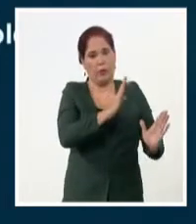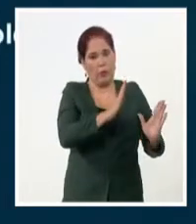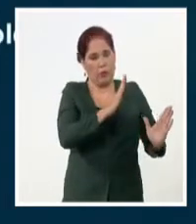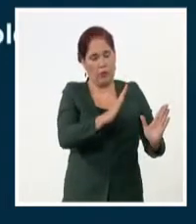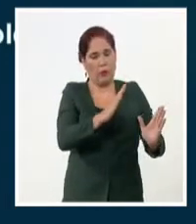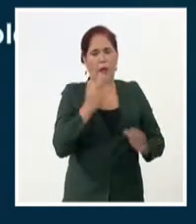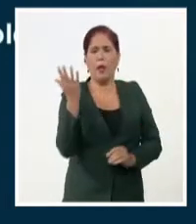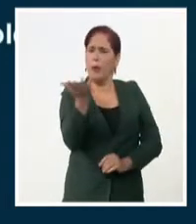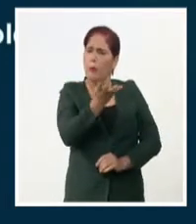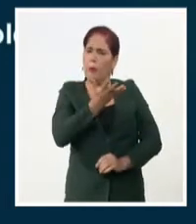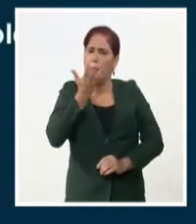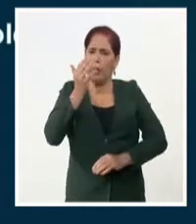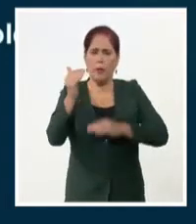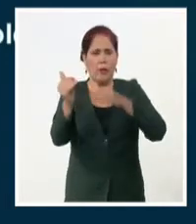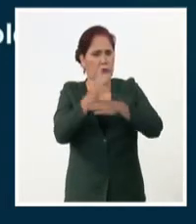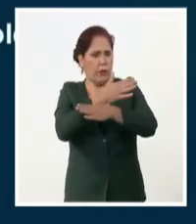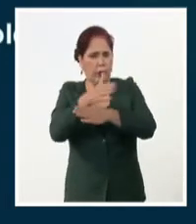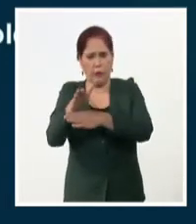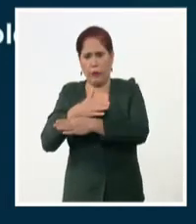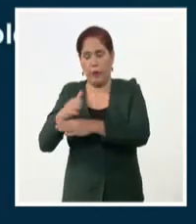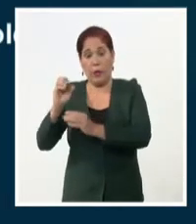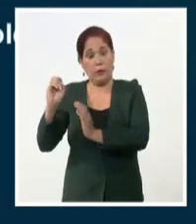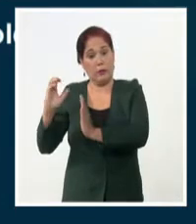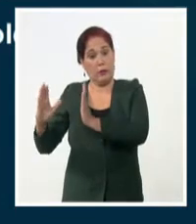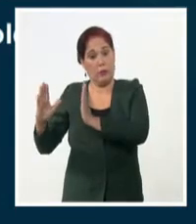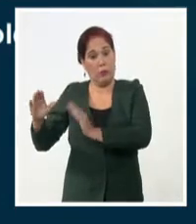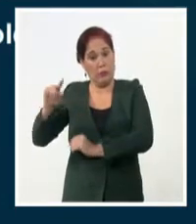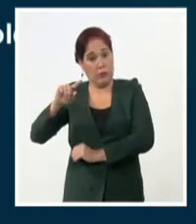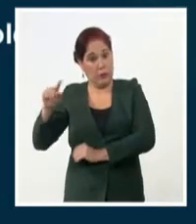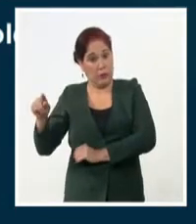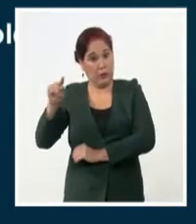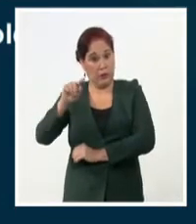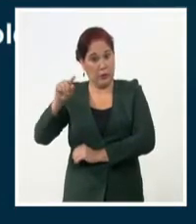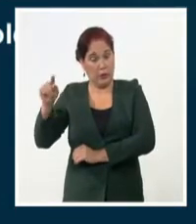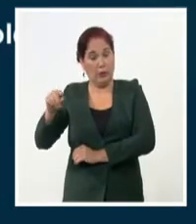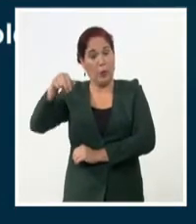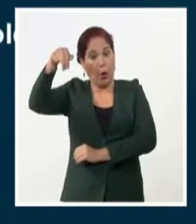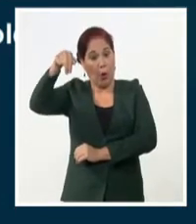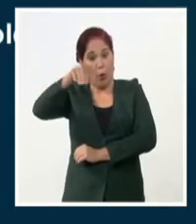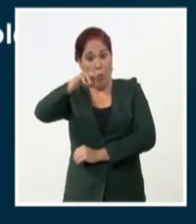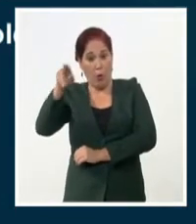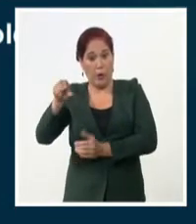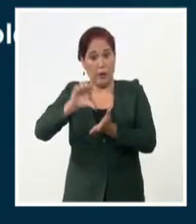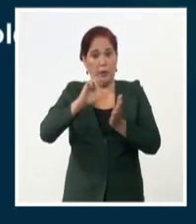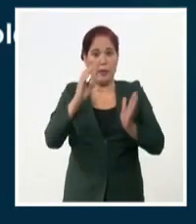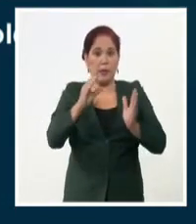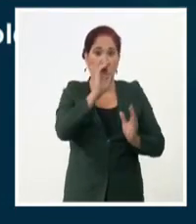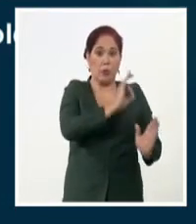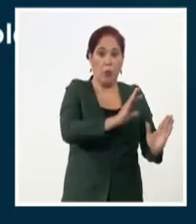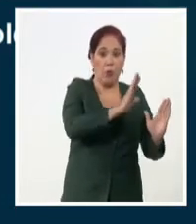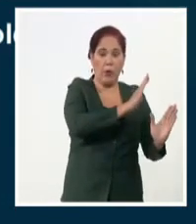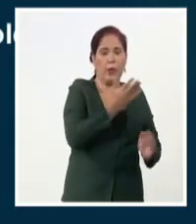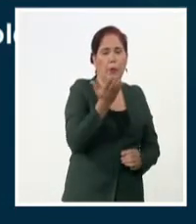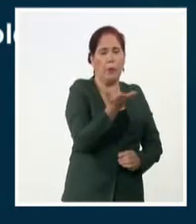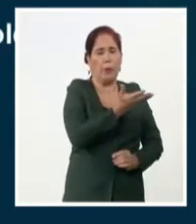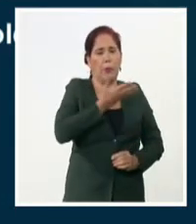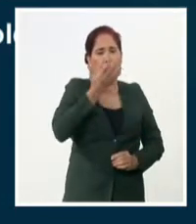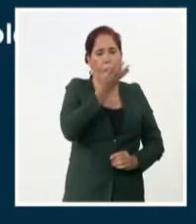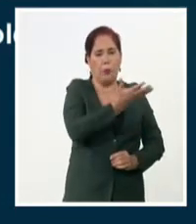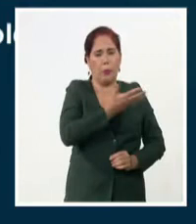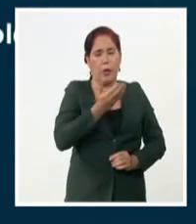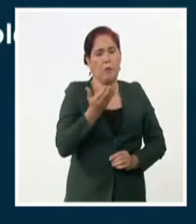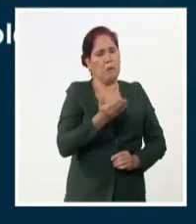serán variables débiles en el occidente del país, y en zonas de la costa norte, del centro y el oriente soplarán de región este con